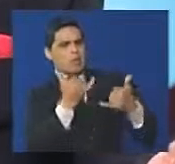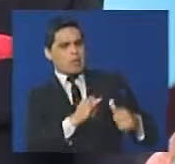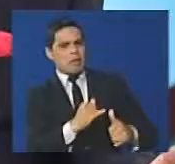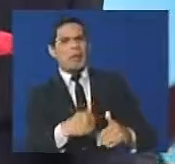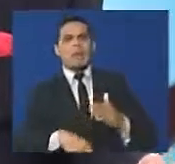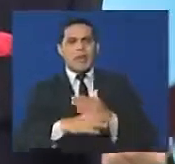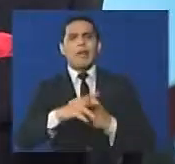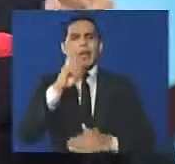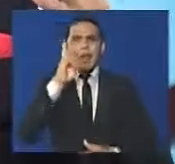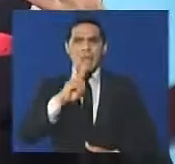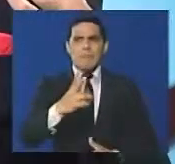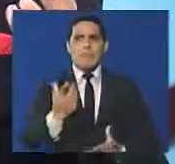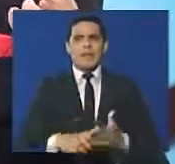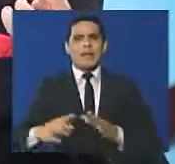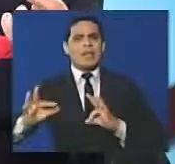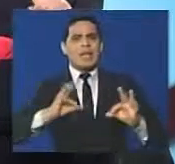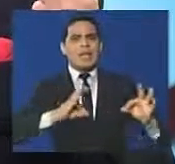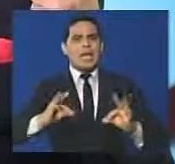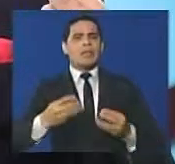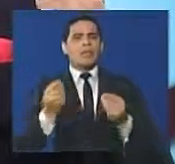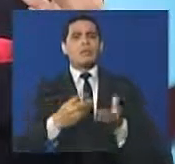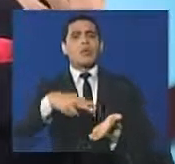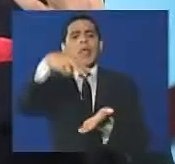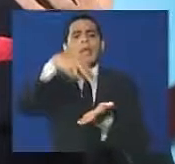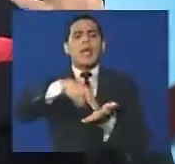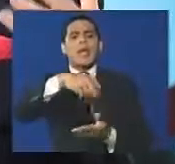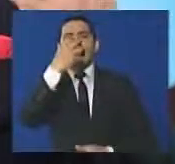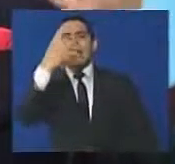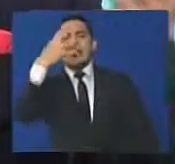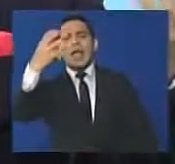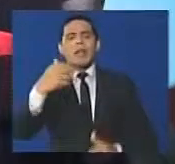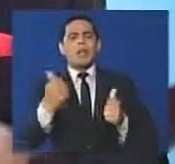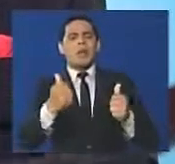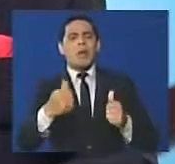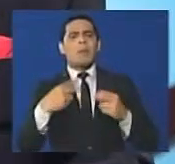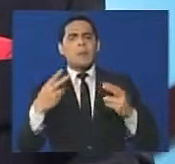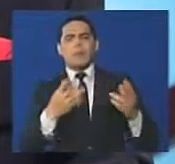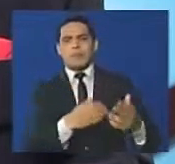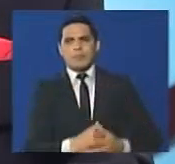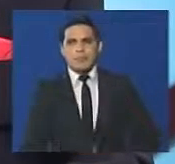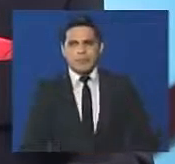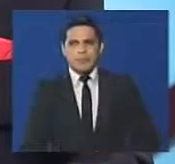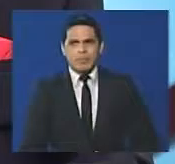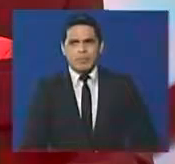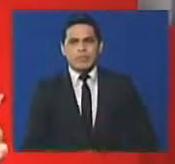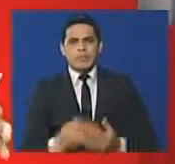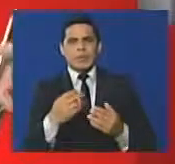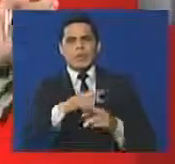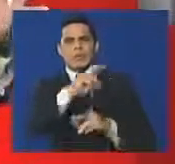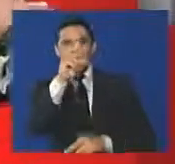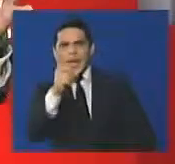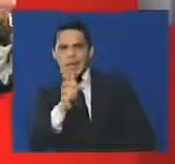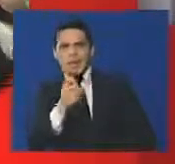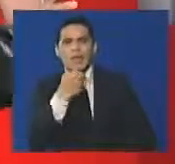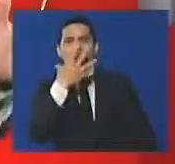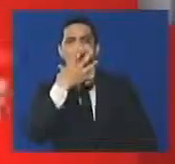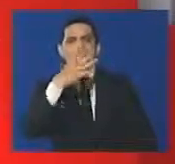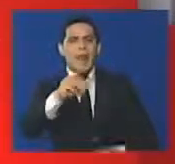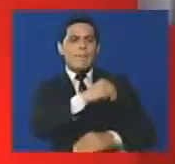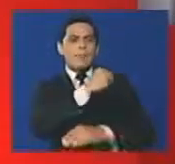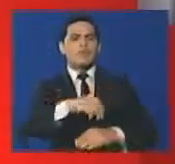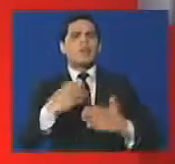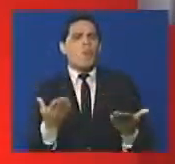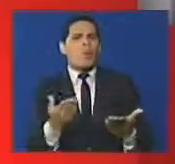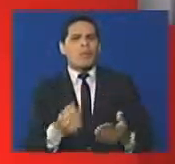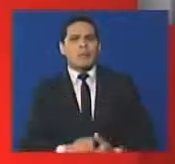ir a verlo. Hay el teatro full de gente de pie gritando, viendo. ¿Cuándo es buena música? ¿Cuándo se puede decir es buena